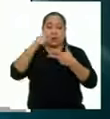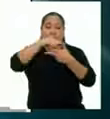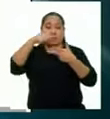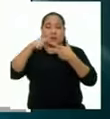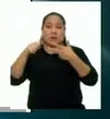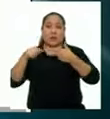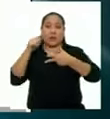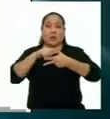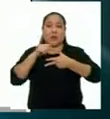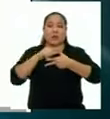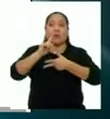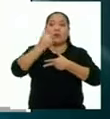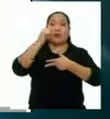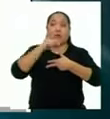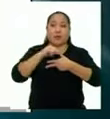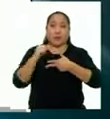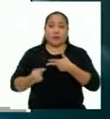El primero